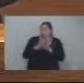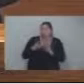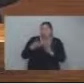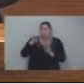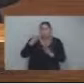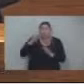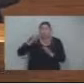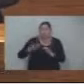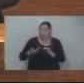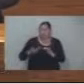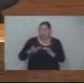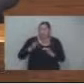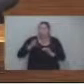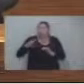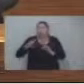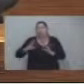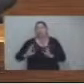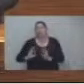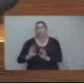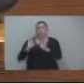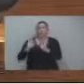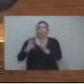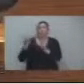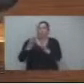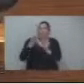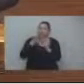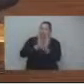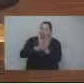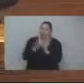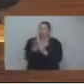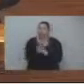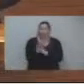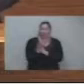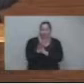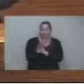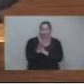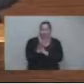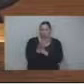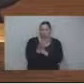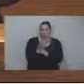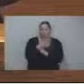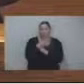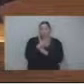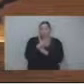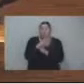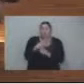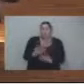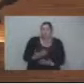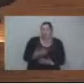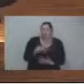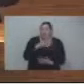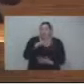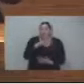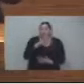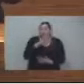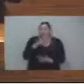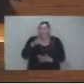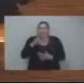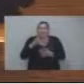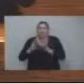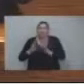prerrogativas, debemos explicar el contenido de las mismas. ¿Cuál es su razón de ser? ¿Por qué hay prerrogativas a